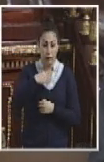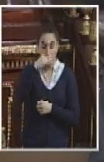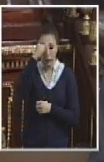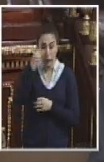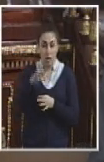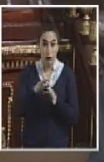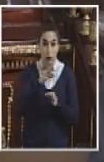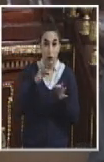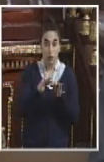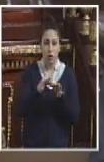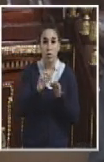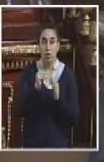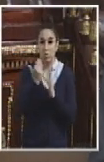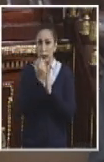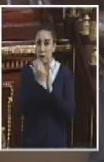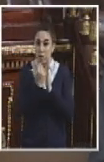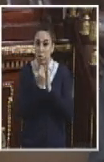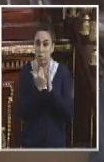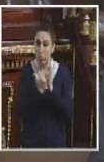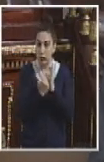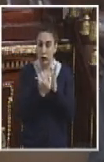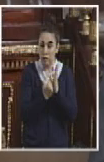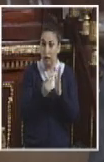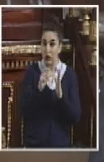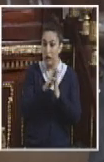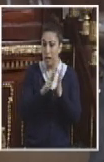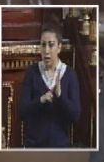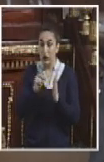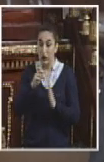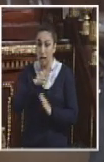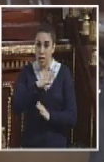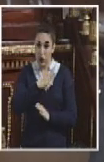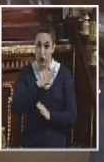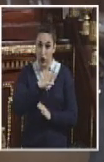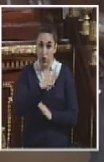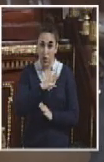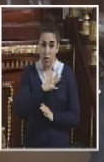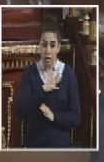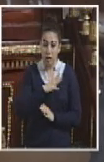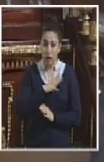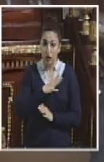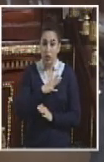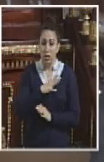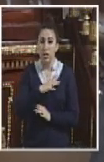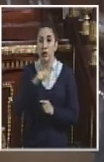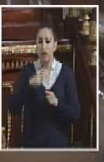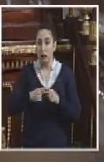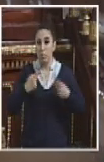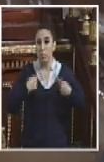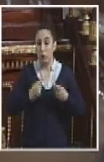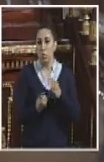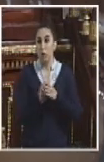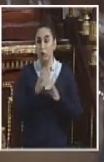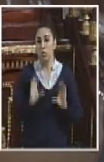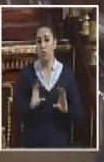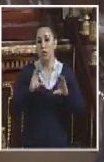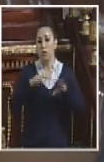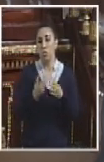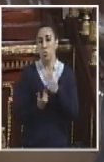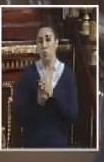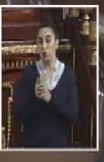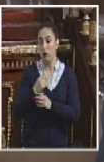cumplimiento de los requisitos objetivos y subjetivos, así como la idoneidad del candidato o candidata para desempeñar el